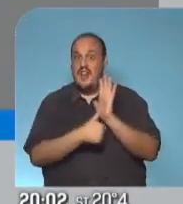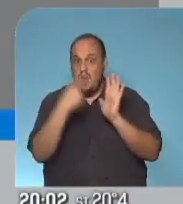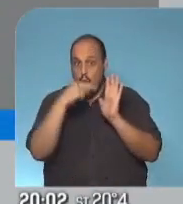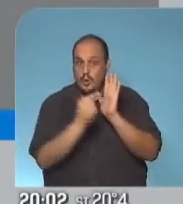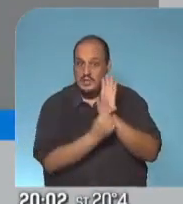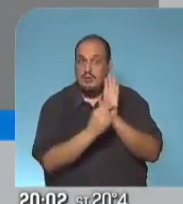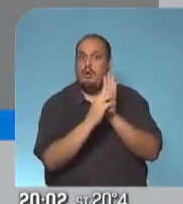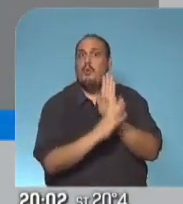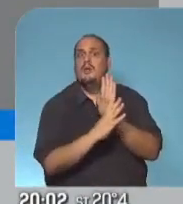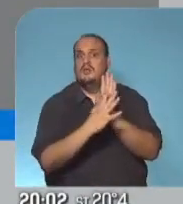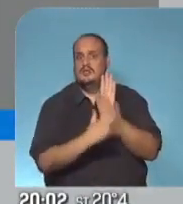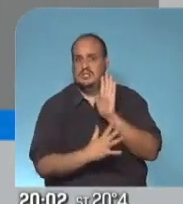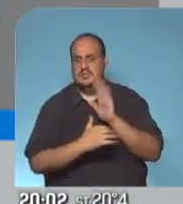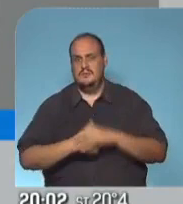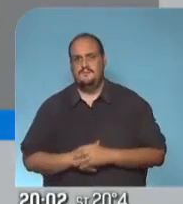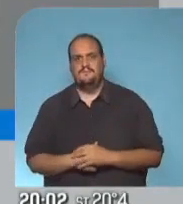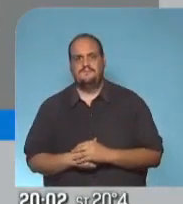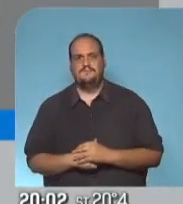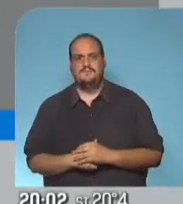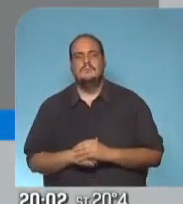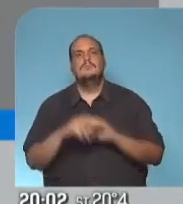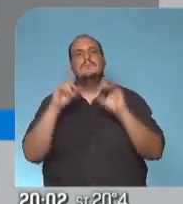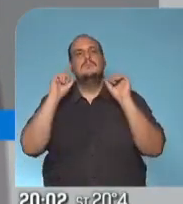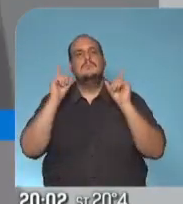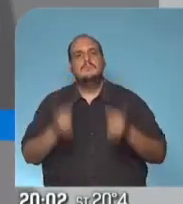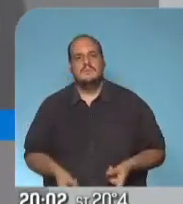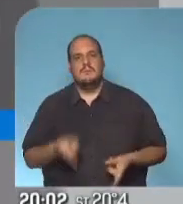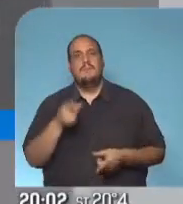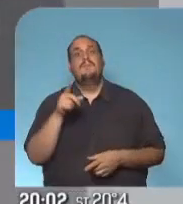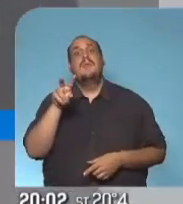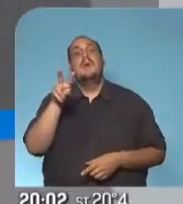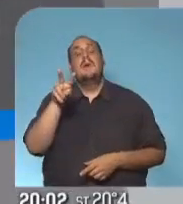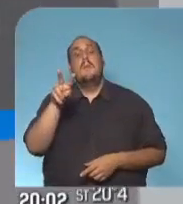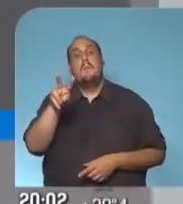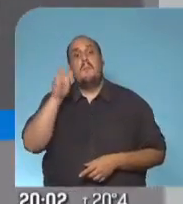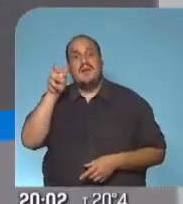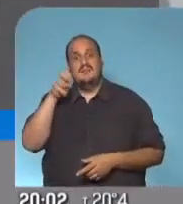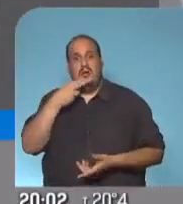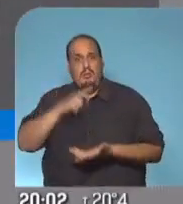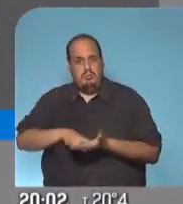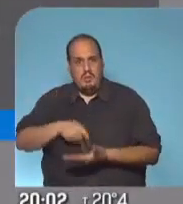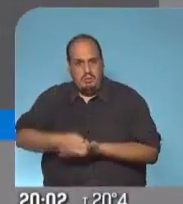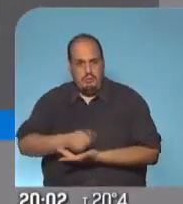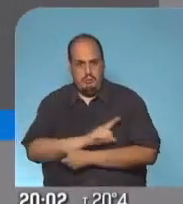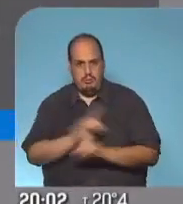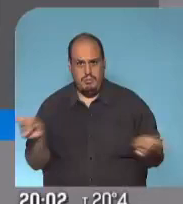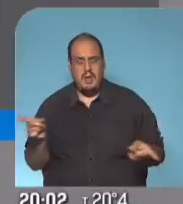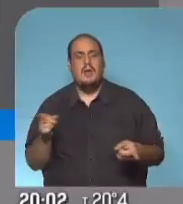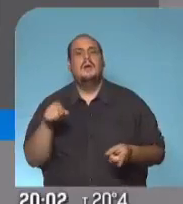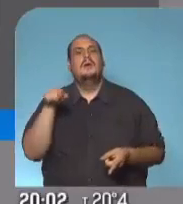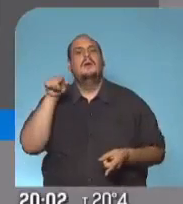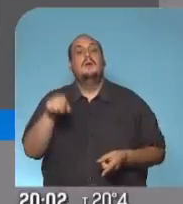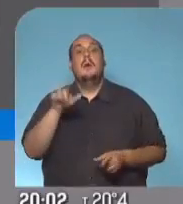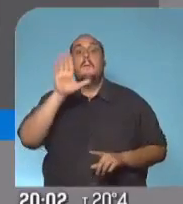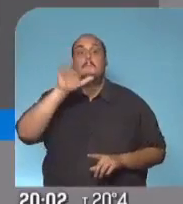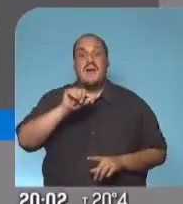4 y 5. Y además, las pensiones no contributivas van a registrarse el martes